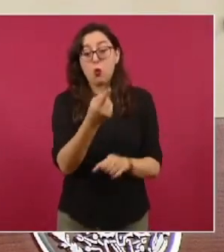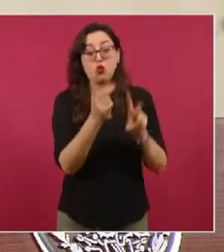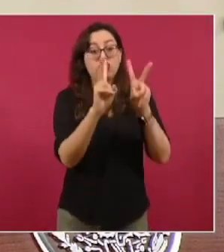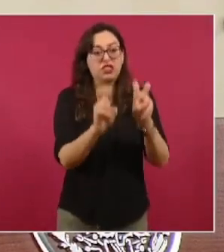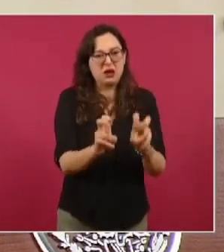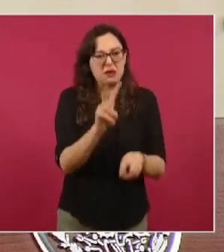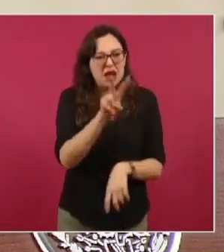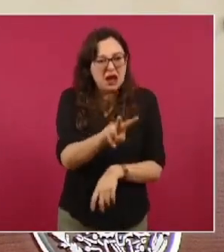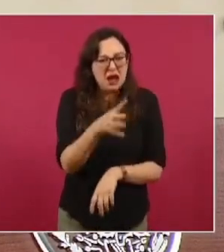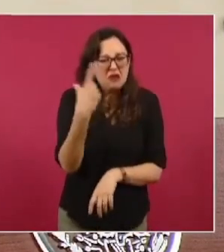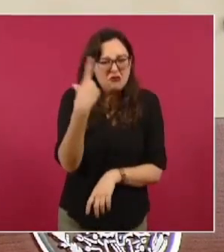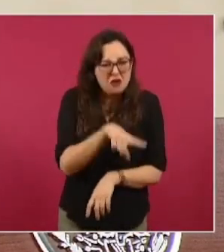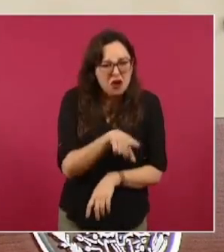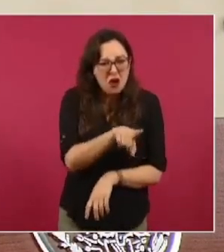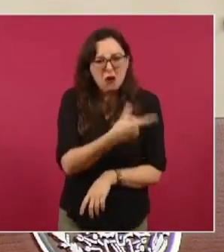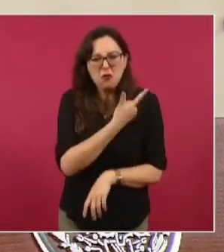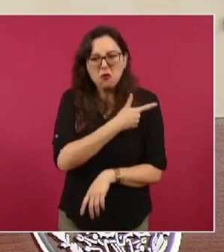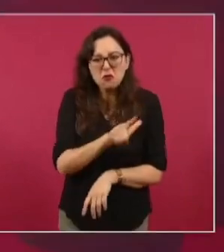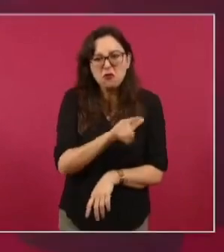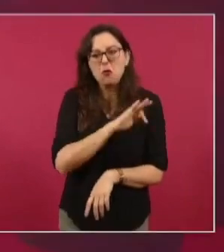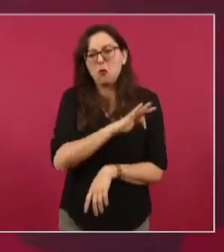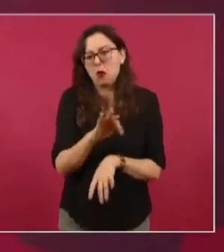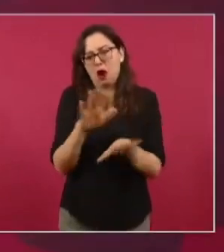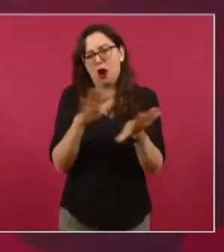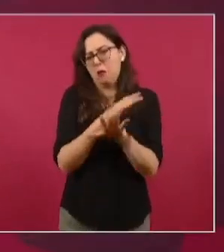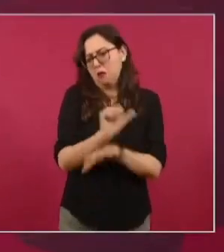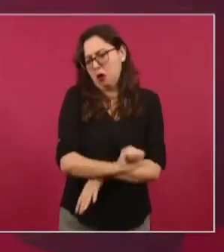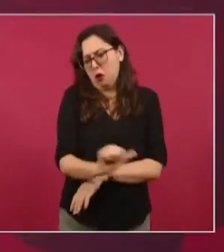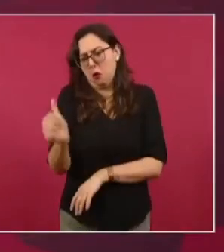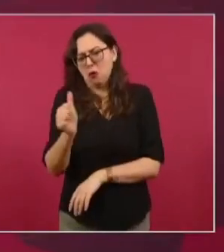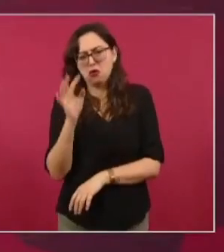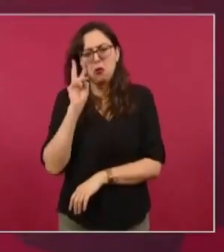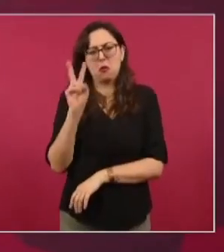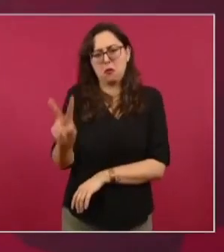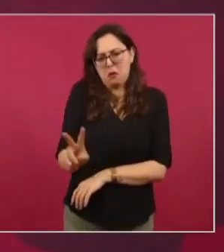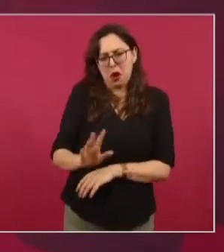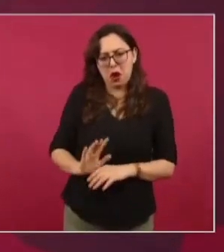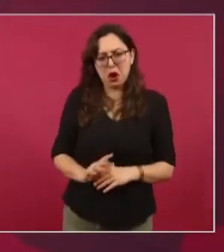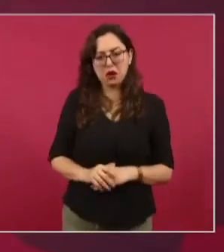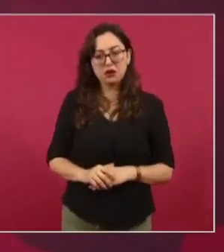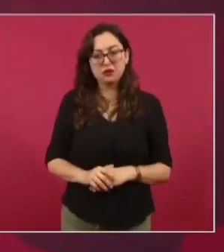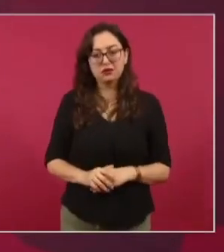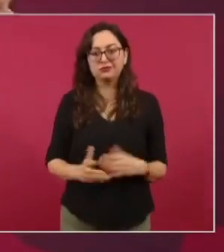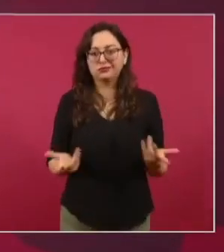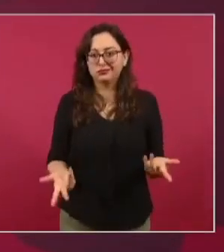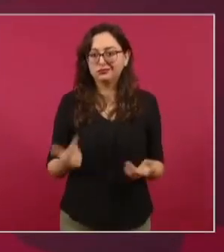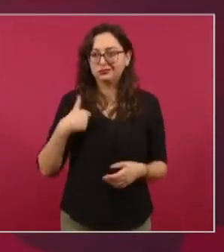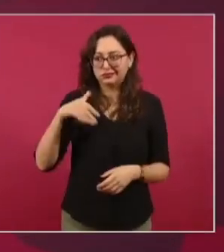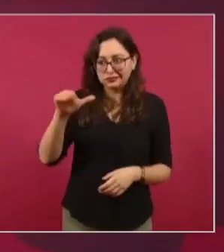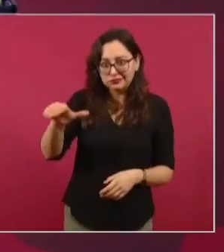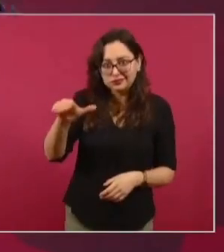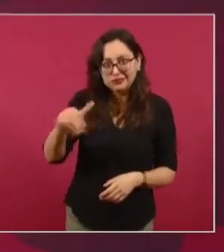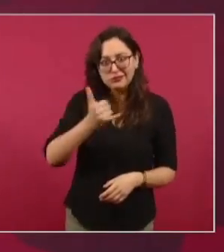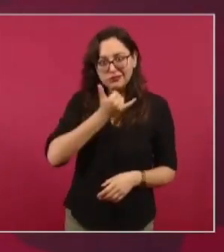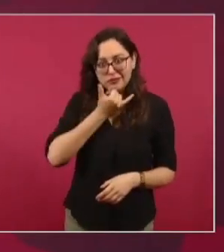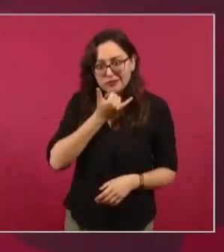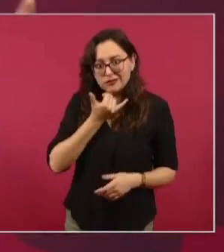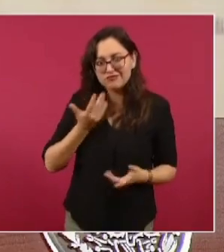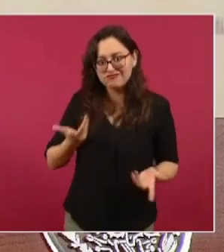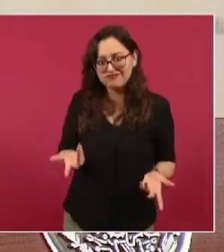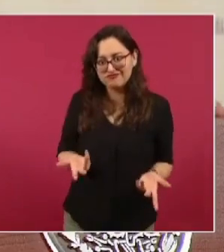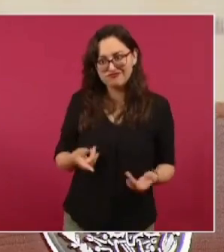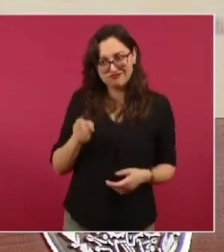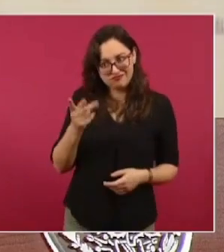otro eran sus argumentos cuando nosotros estábamos cuestionando de que estaban cerrados porque estaban